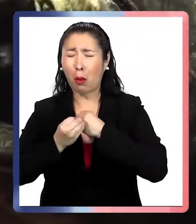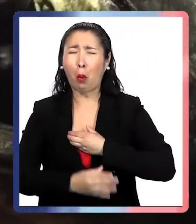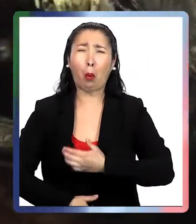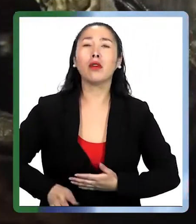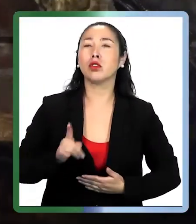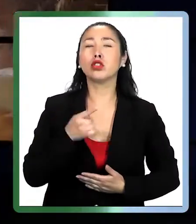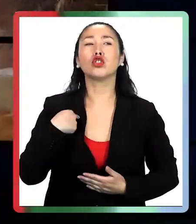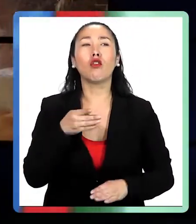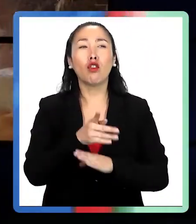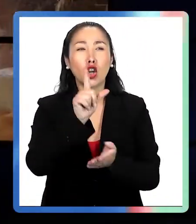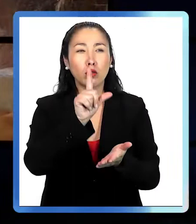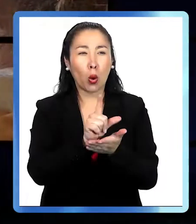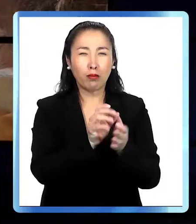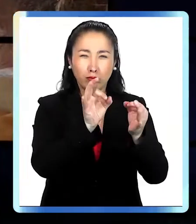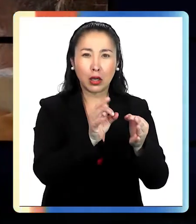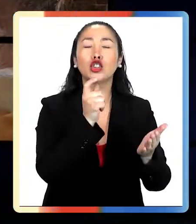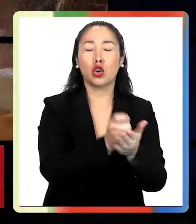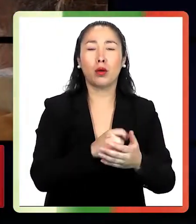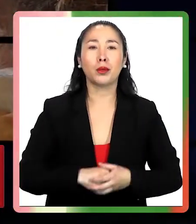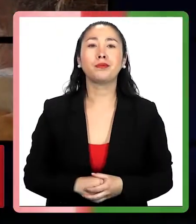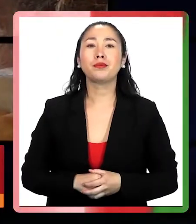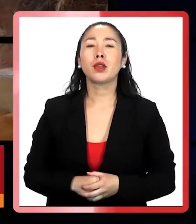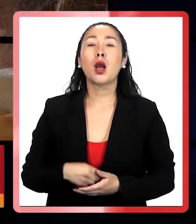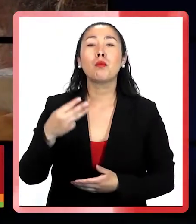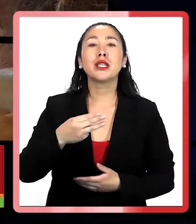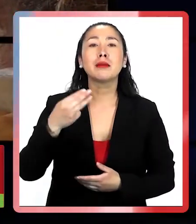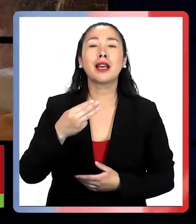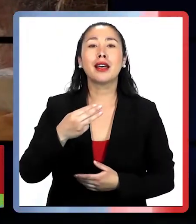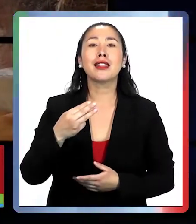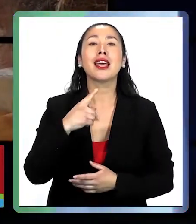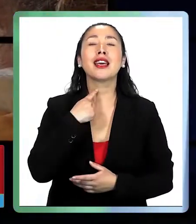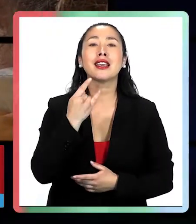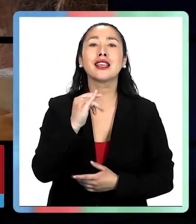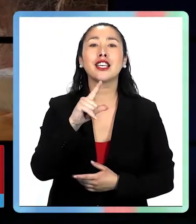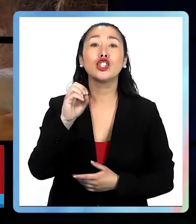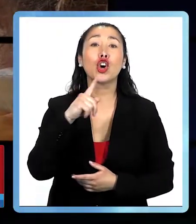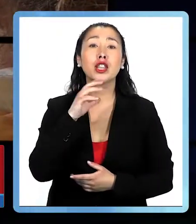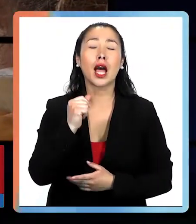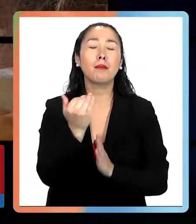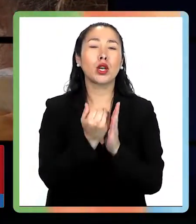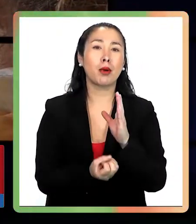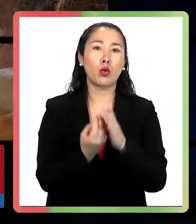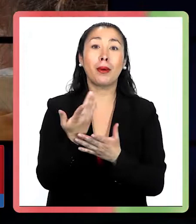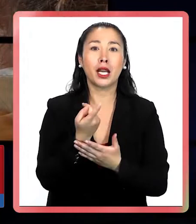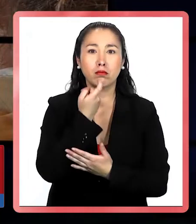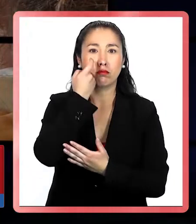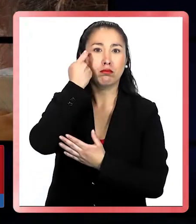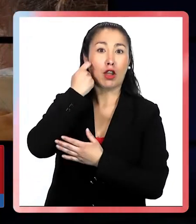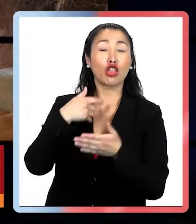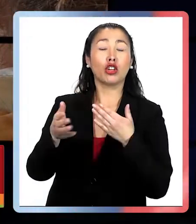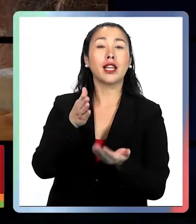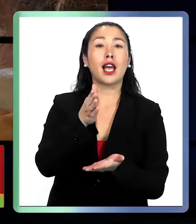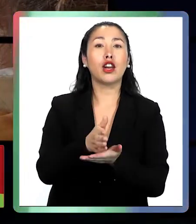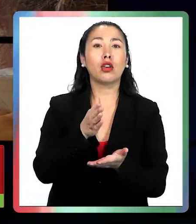salud. La Municipalidad de Quillota inició un nuevo programa para la toma de PCRs en los colegios. La